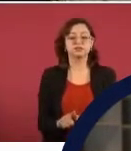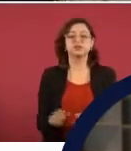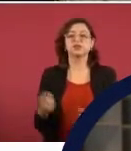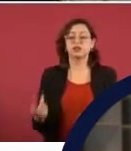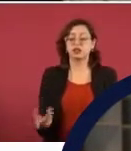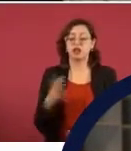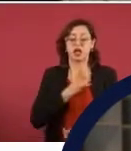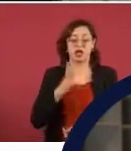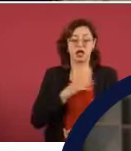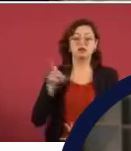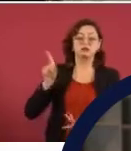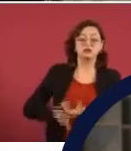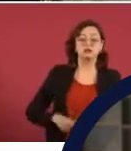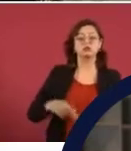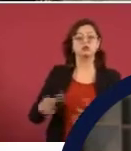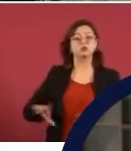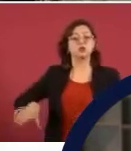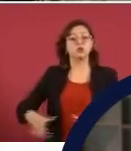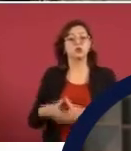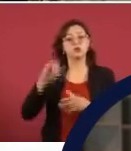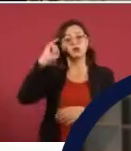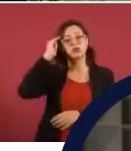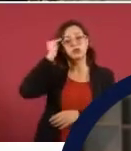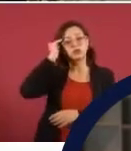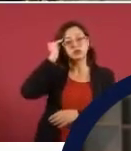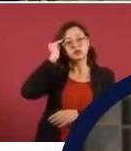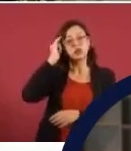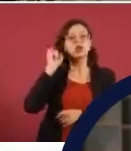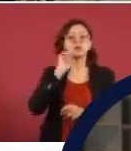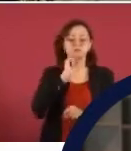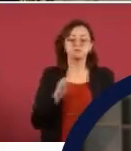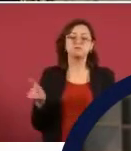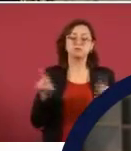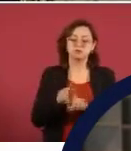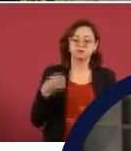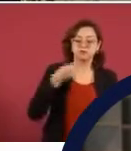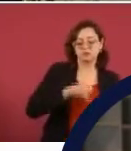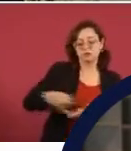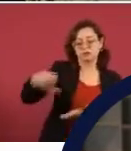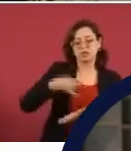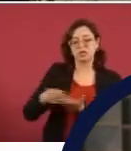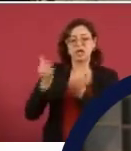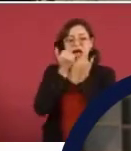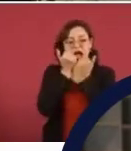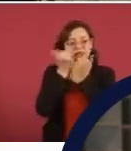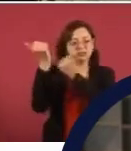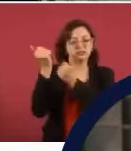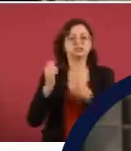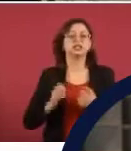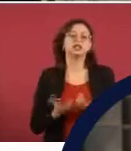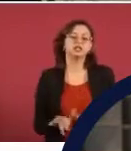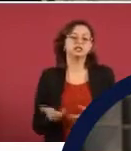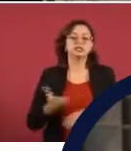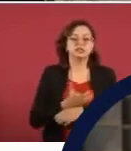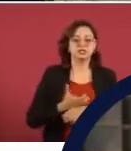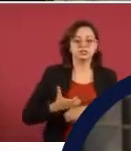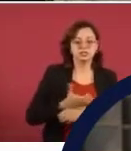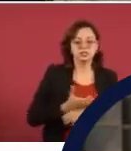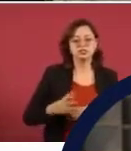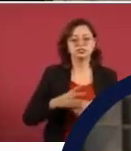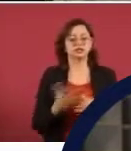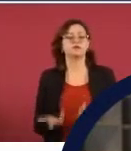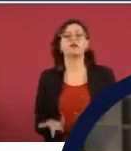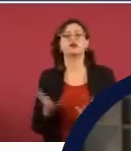crimen organizado, y sobre todo también pues, se tardaría mucho en que el combate a la pobreza y el combate a la